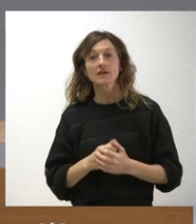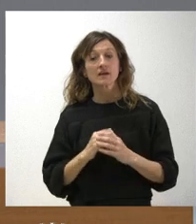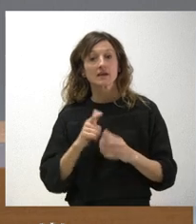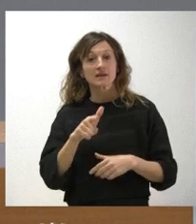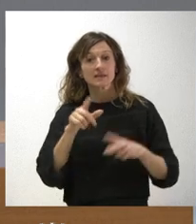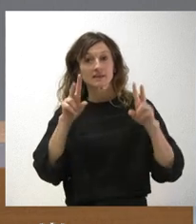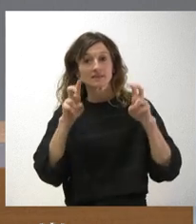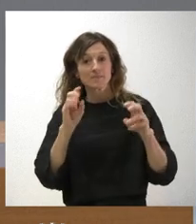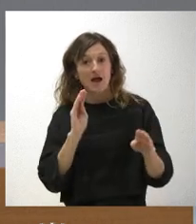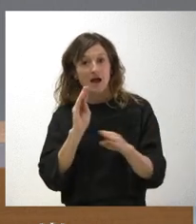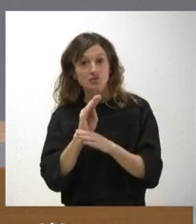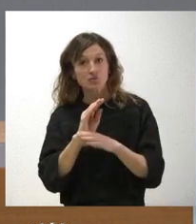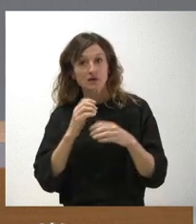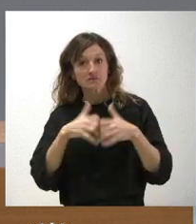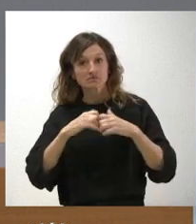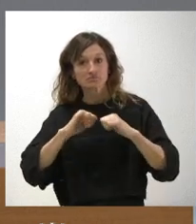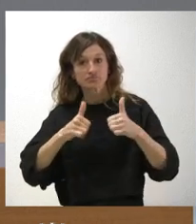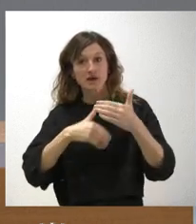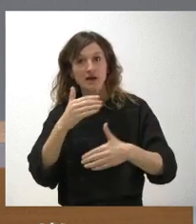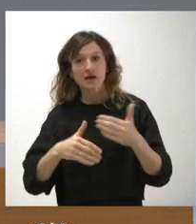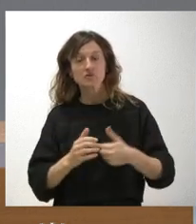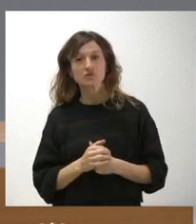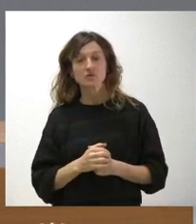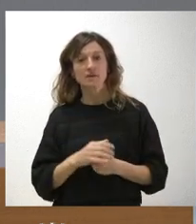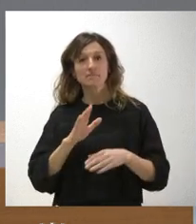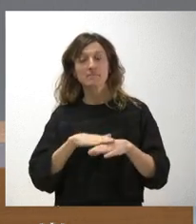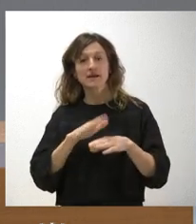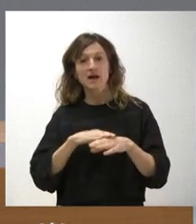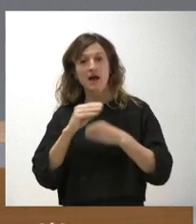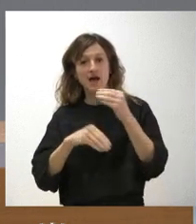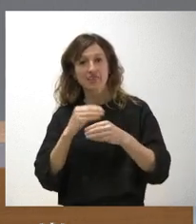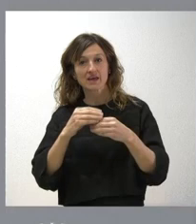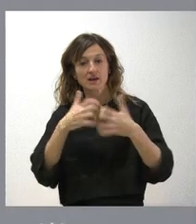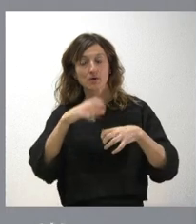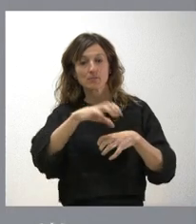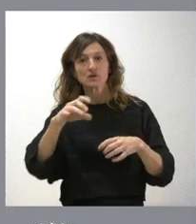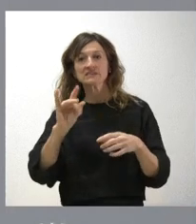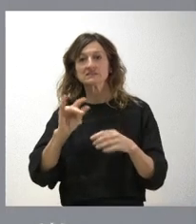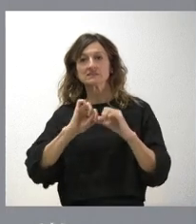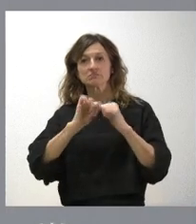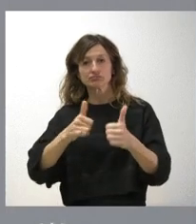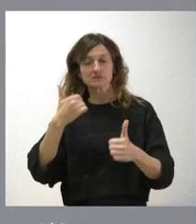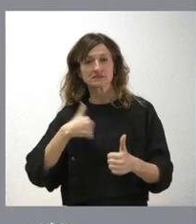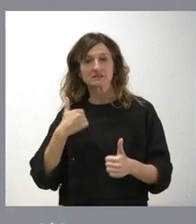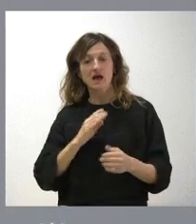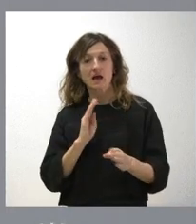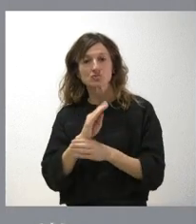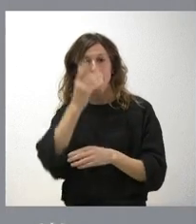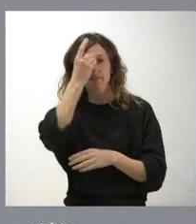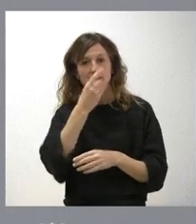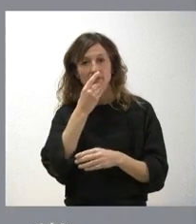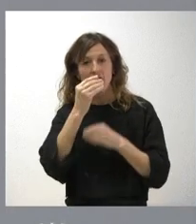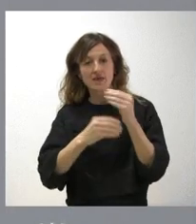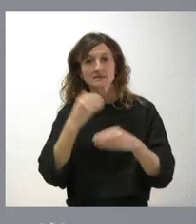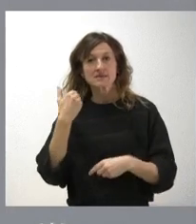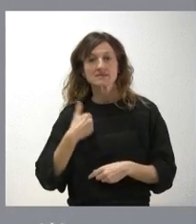las ayudas a la digitalización de Los polígonos Sí están en marcha las ayudas a la digitalización de polígonos están en marcha